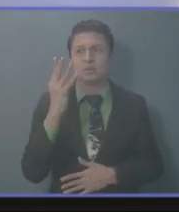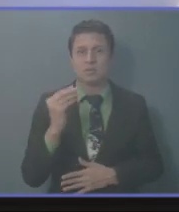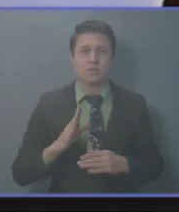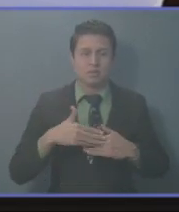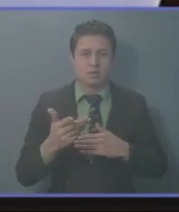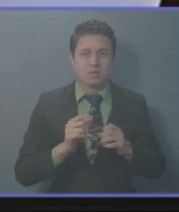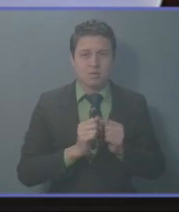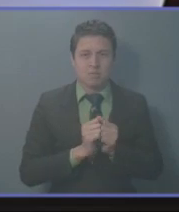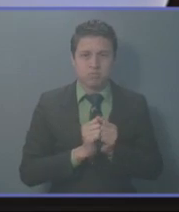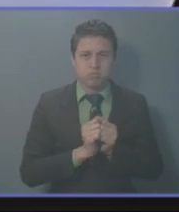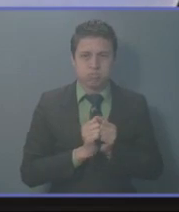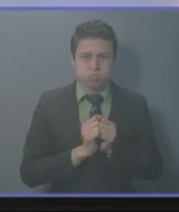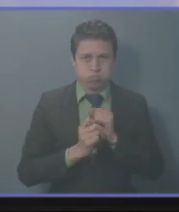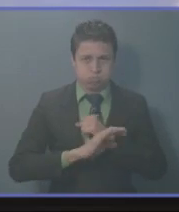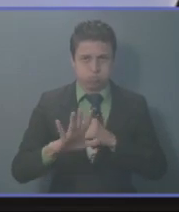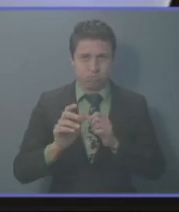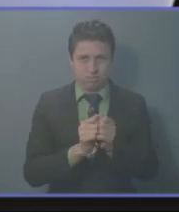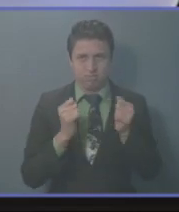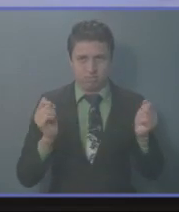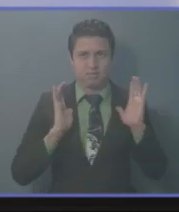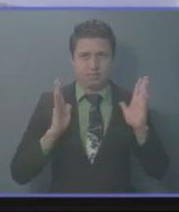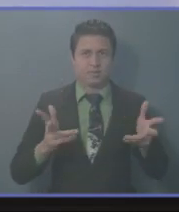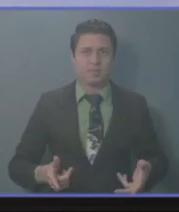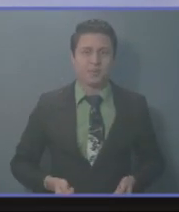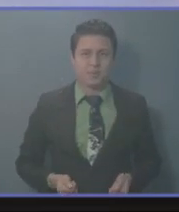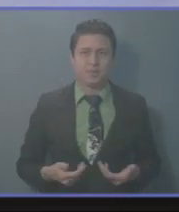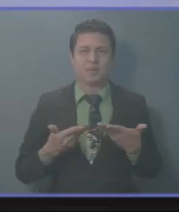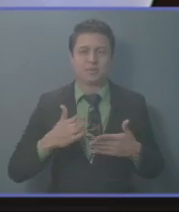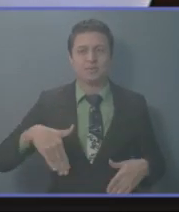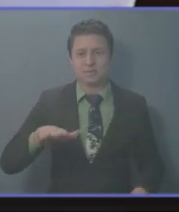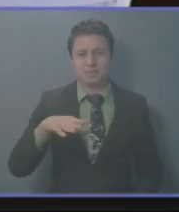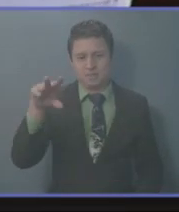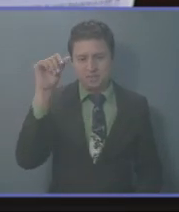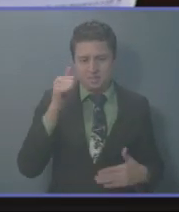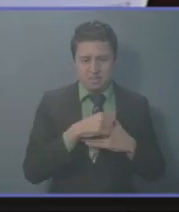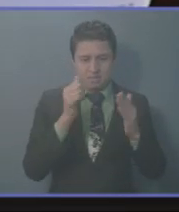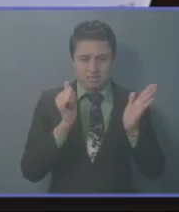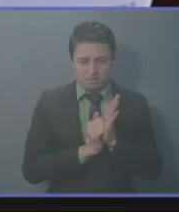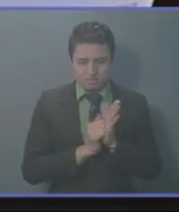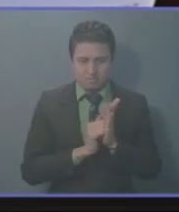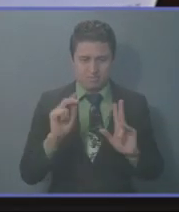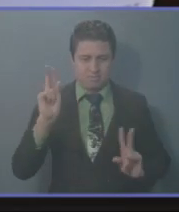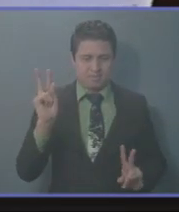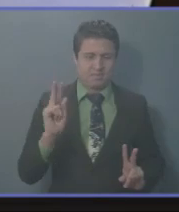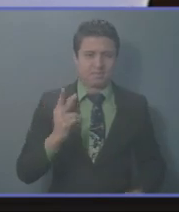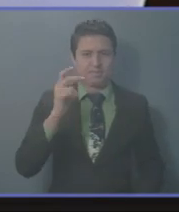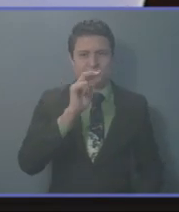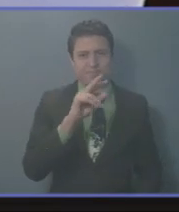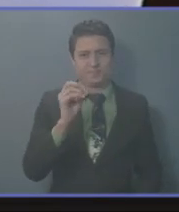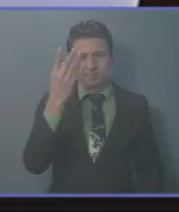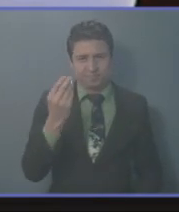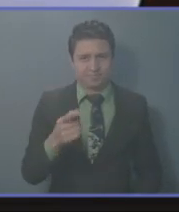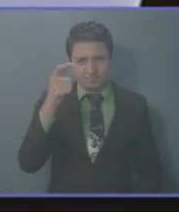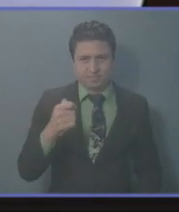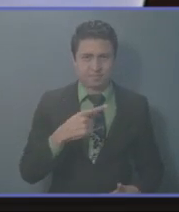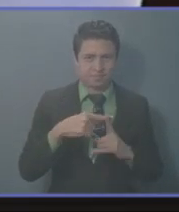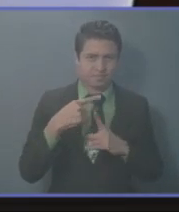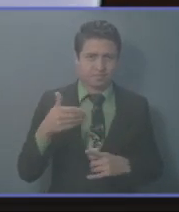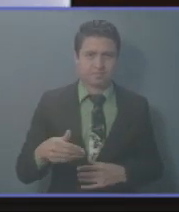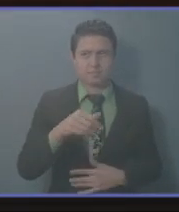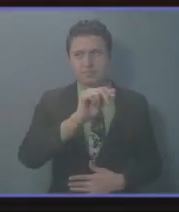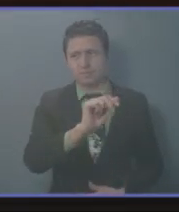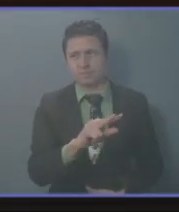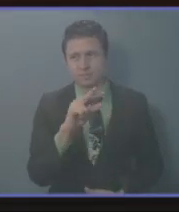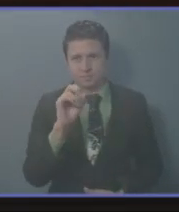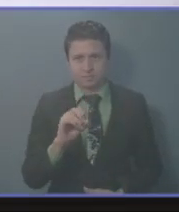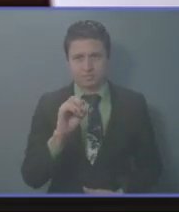días después de su publicación en el Diario Oficial, dado en el Salón Azul del Palacio Legislativo San Salvador a los 30 días del mes de abril del